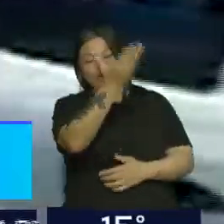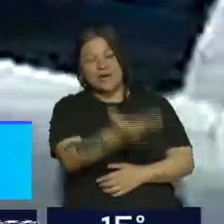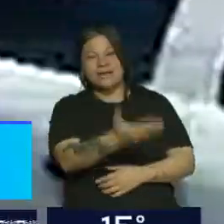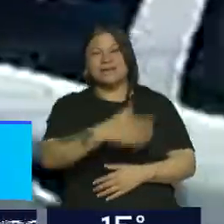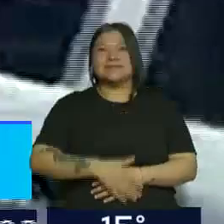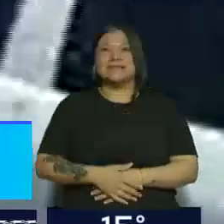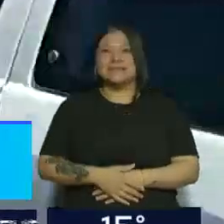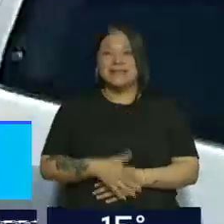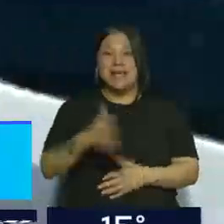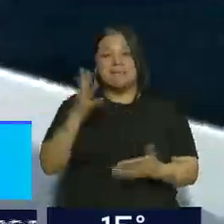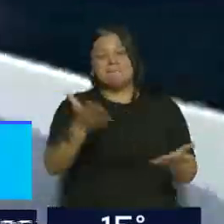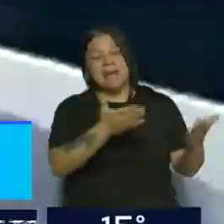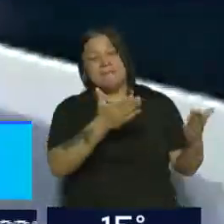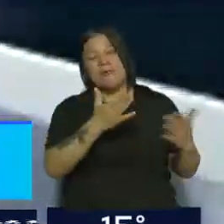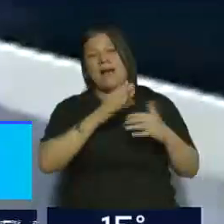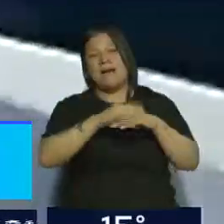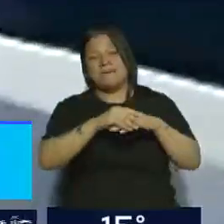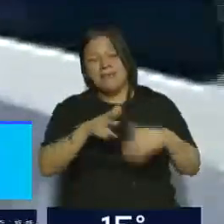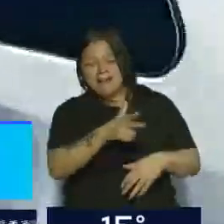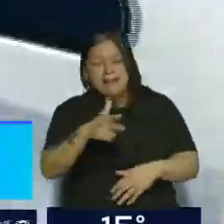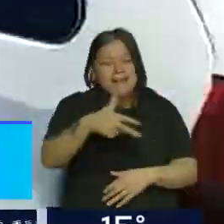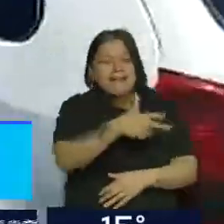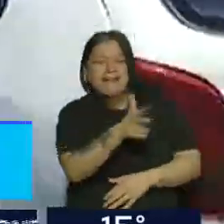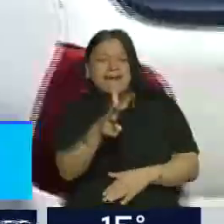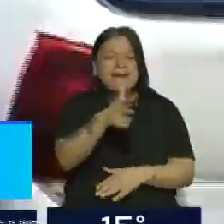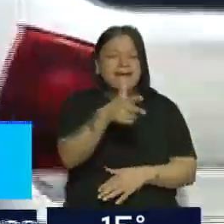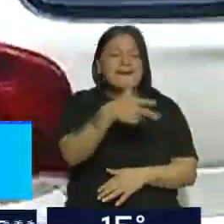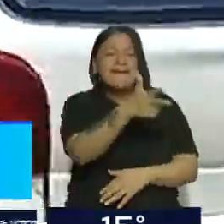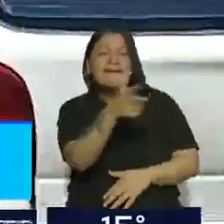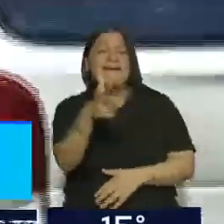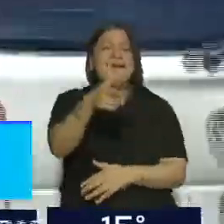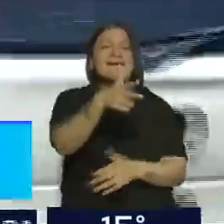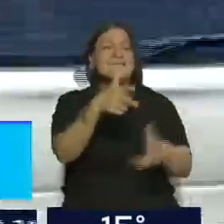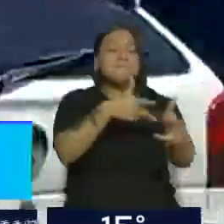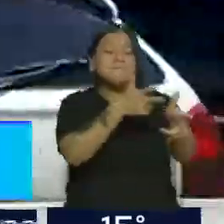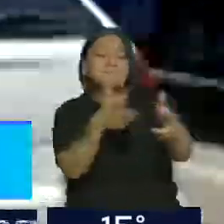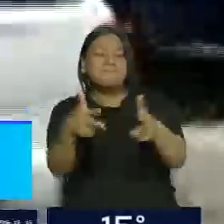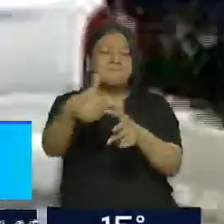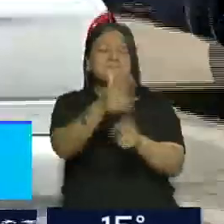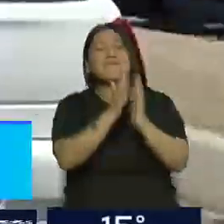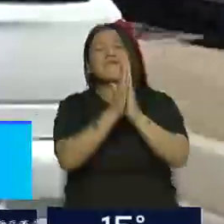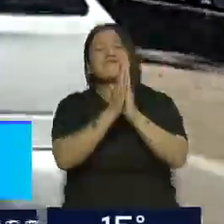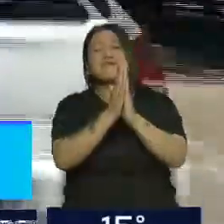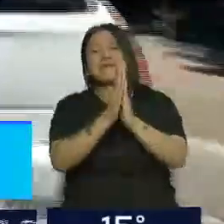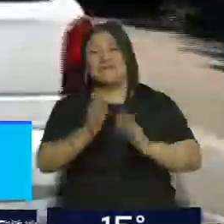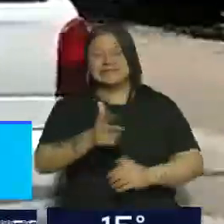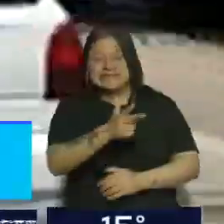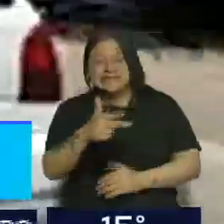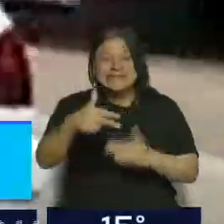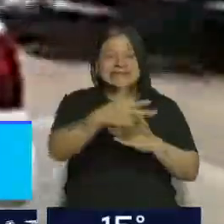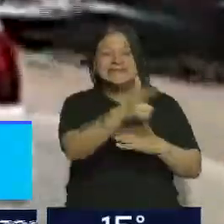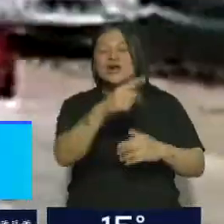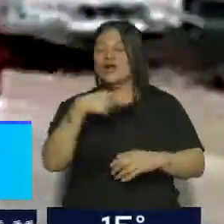anda ganando lugar, mi querido Ariel. Anda metiéndote entre los autos, por favor, te lo pido. Acá tenemos que